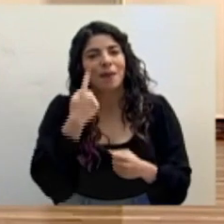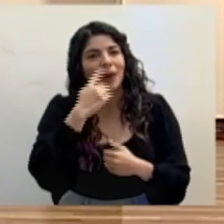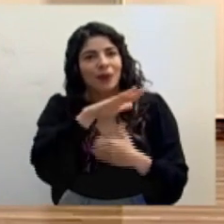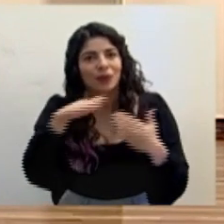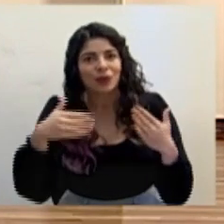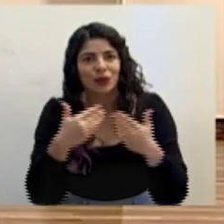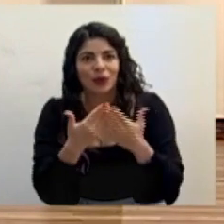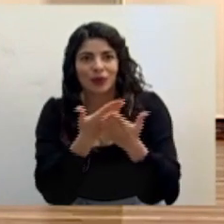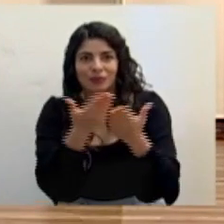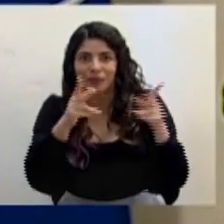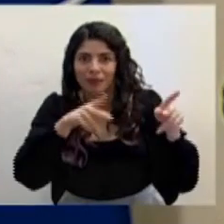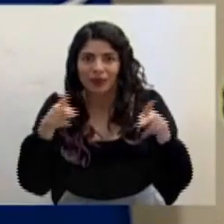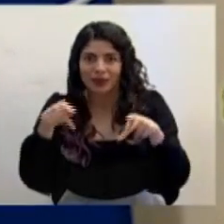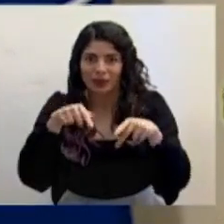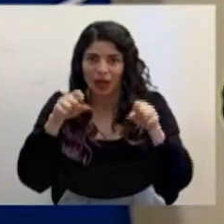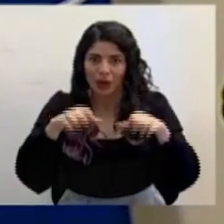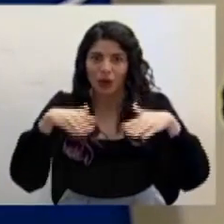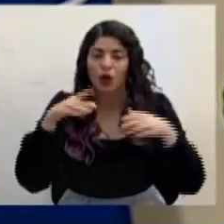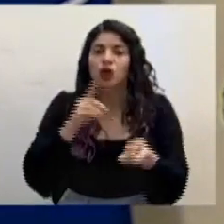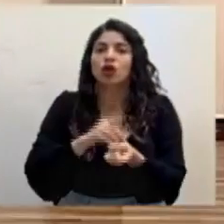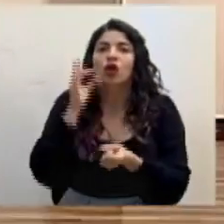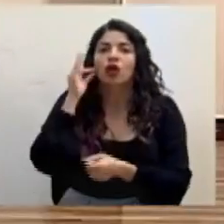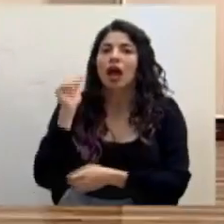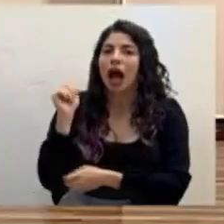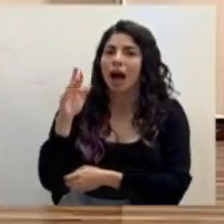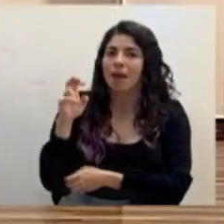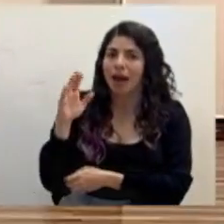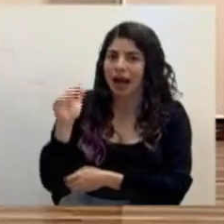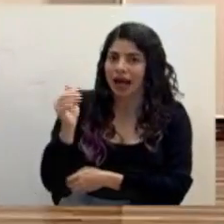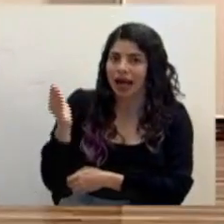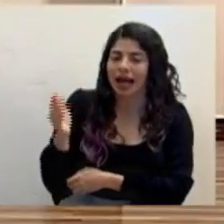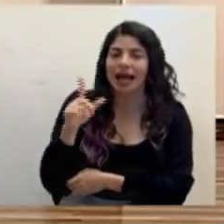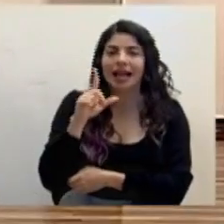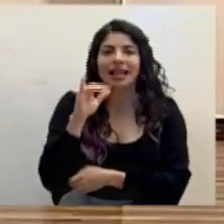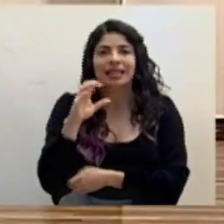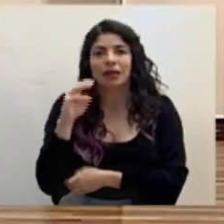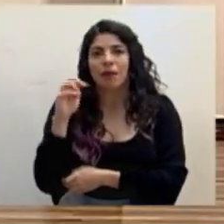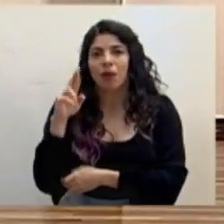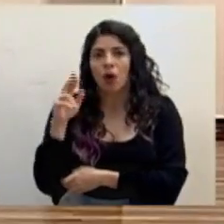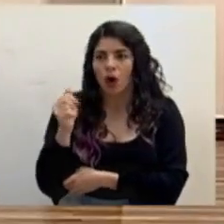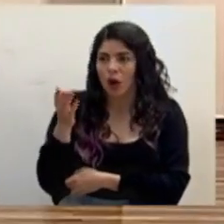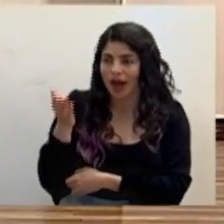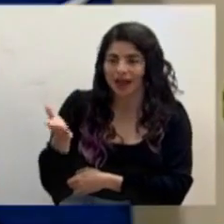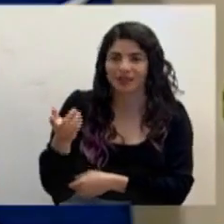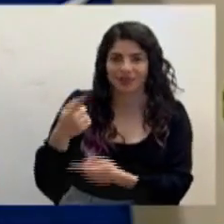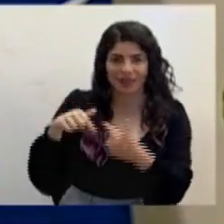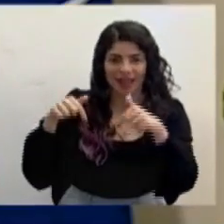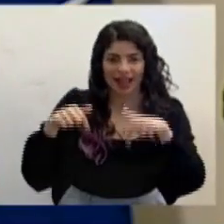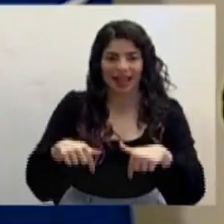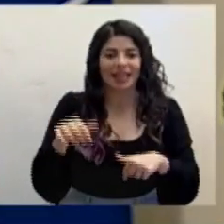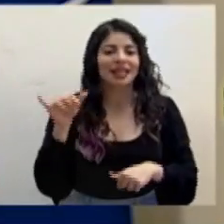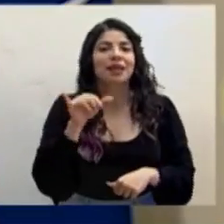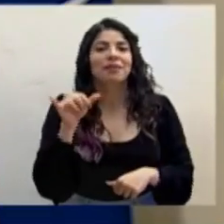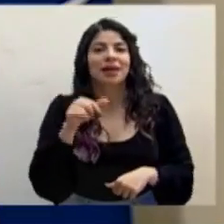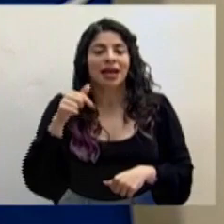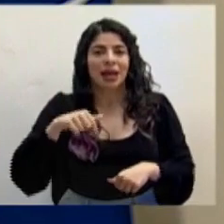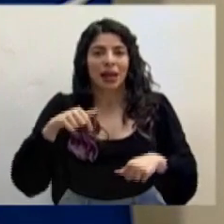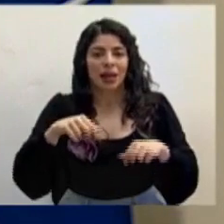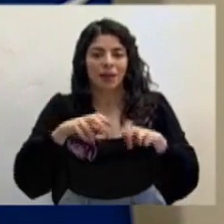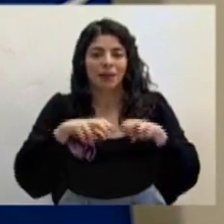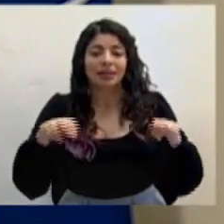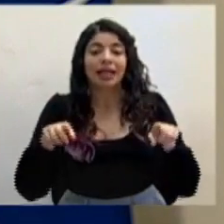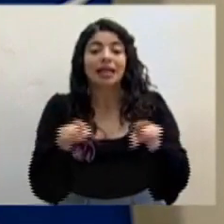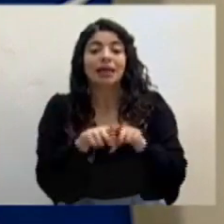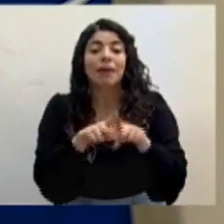están acá en el auditorio, doctora Abarca, licenciado Mora, que también nos acompañan acá en esta mesa, y